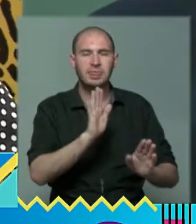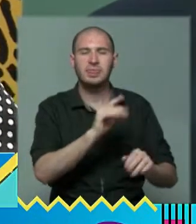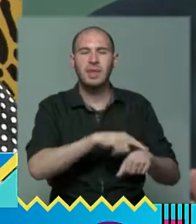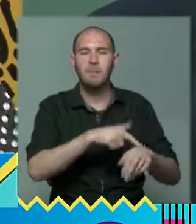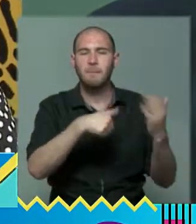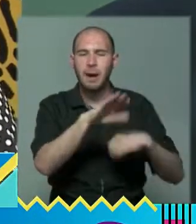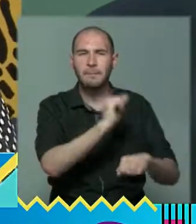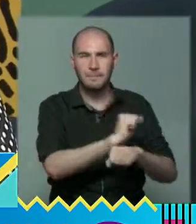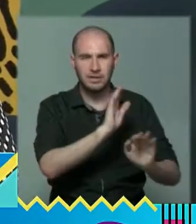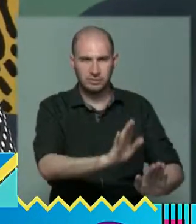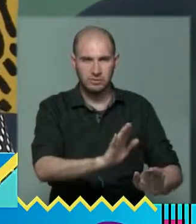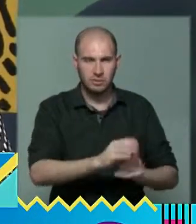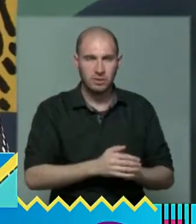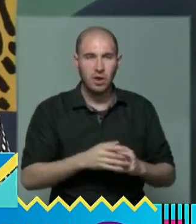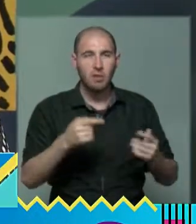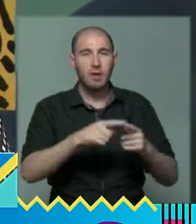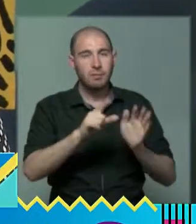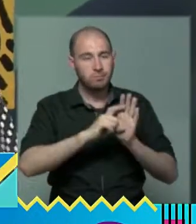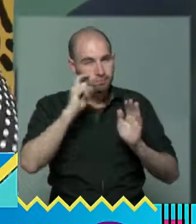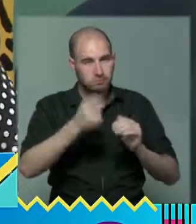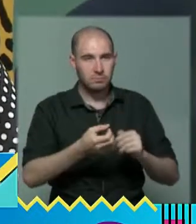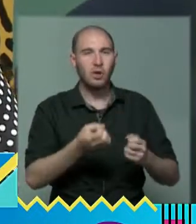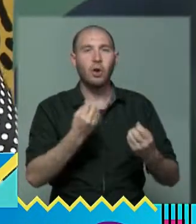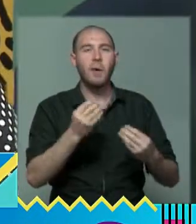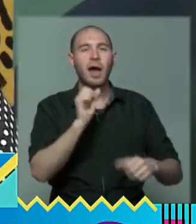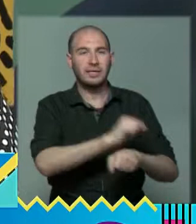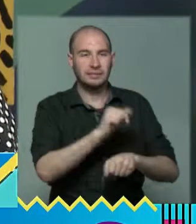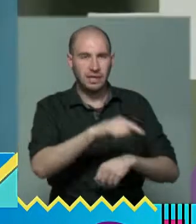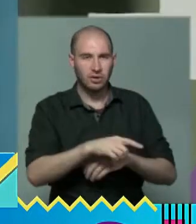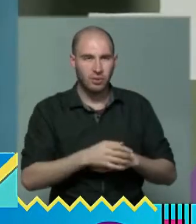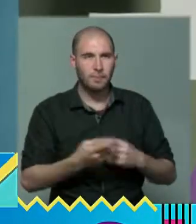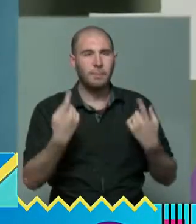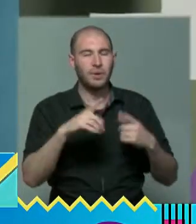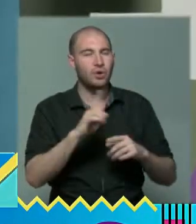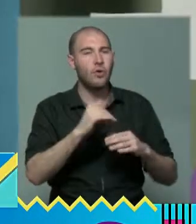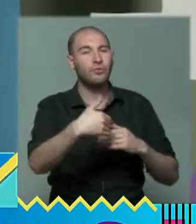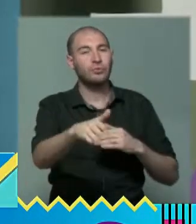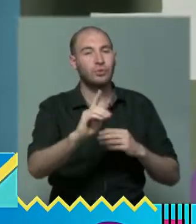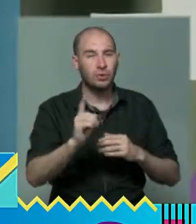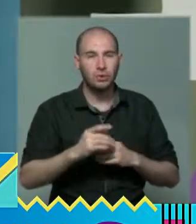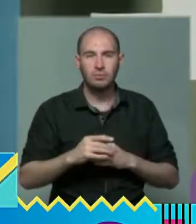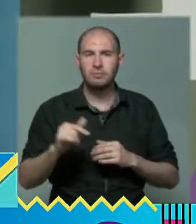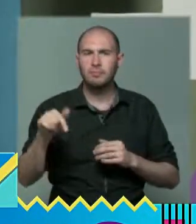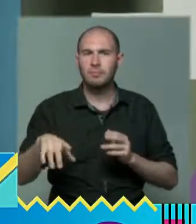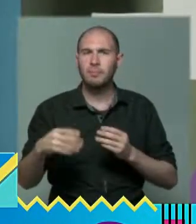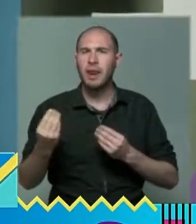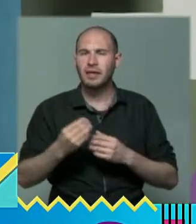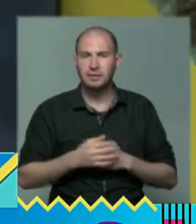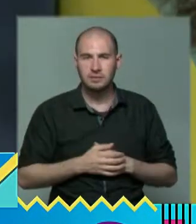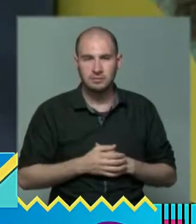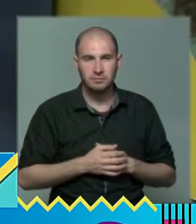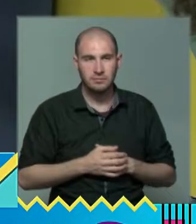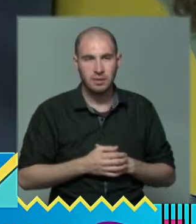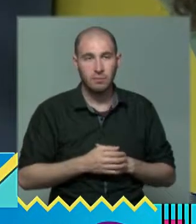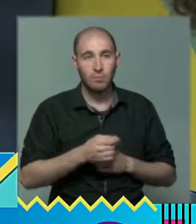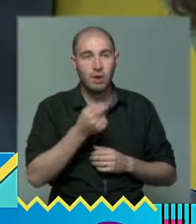O sea, lo que se busca es prevenir el delito con el encierro, ¿para quién es pero no pensando en el futuro. ¿Para quién es entonces esta medida? Si